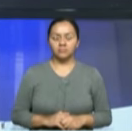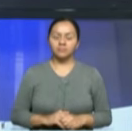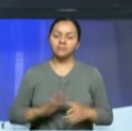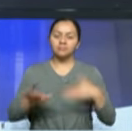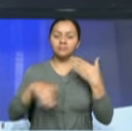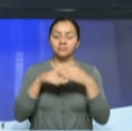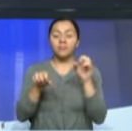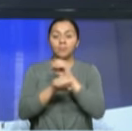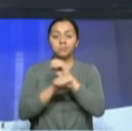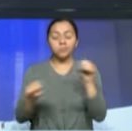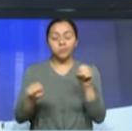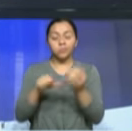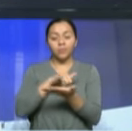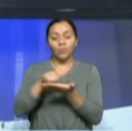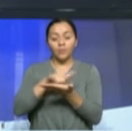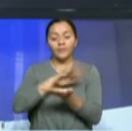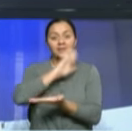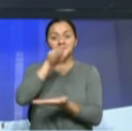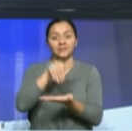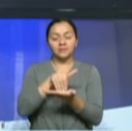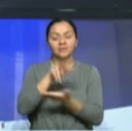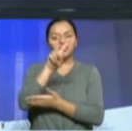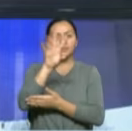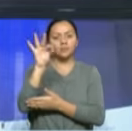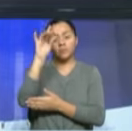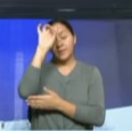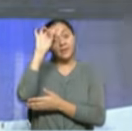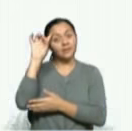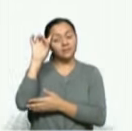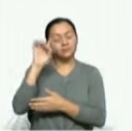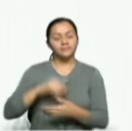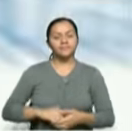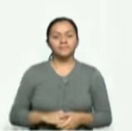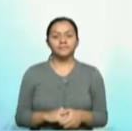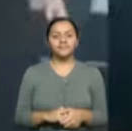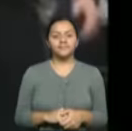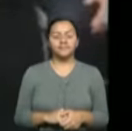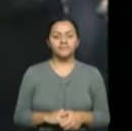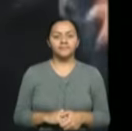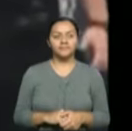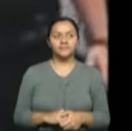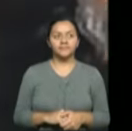fin de semana que dejaron 29 heridos.